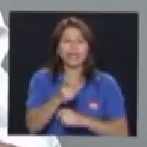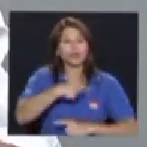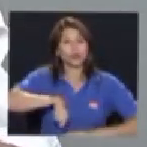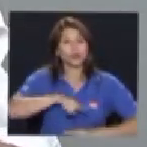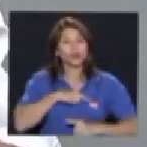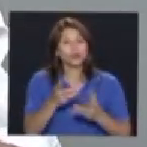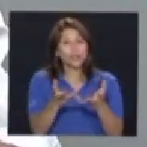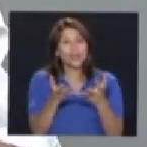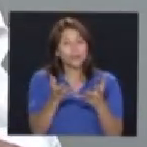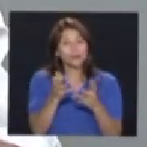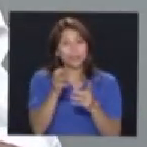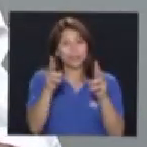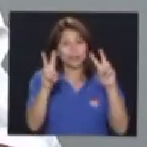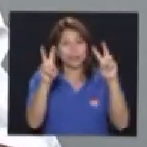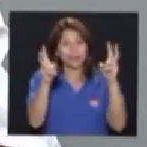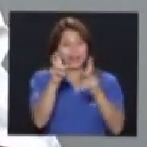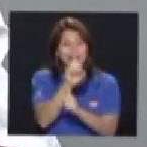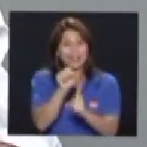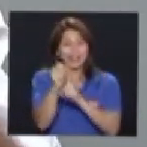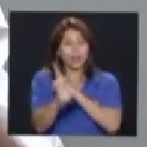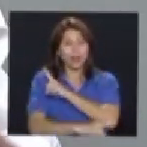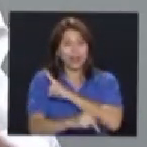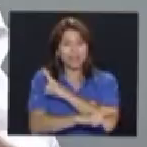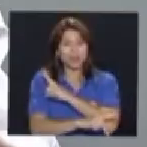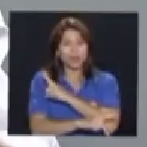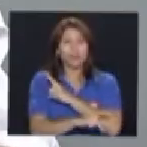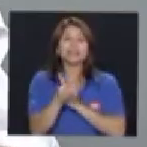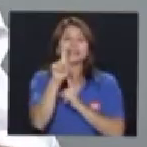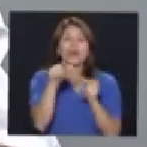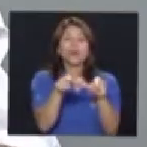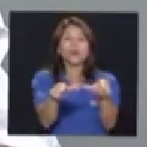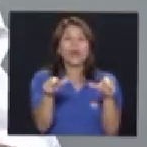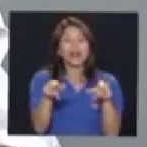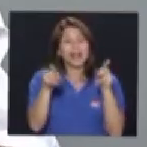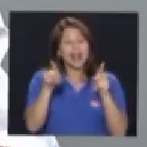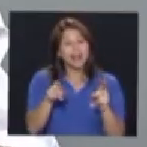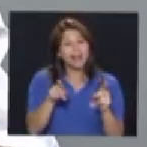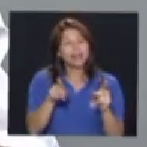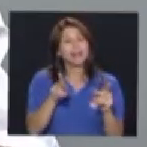encuentre, ¿verdad? Se encuentre, no el único, pero que sea